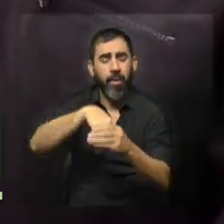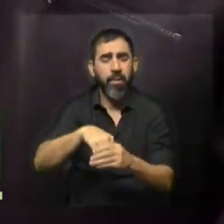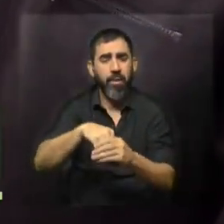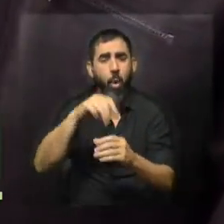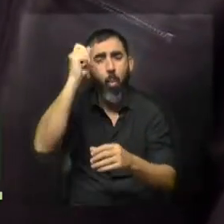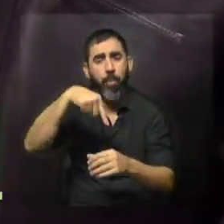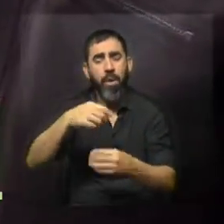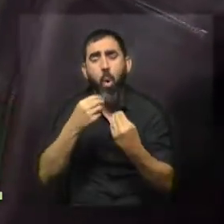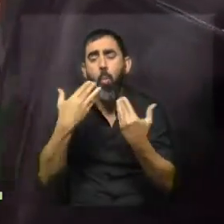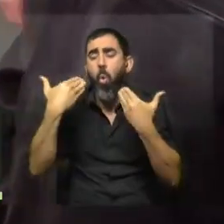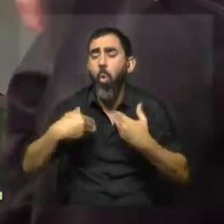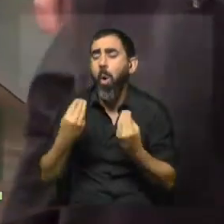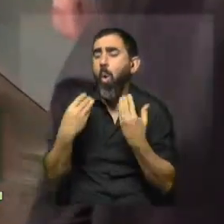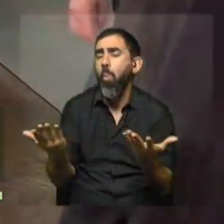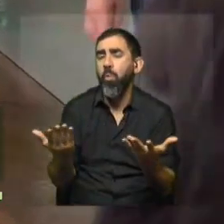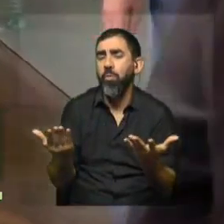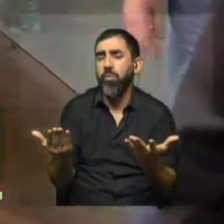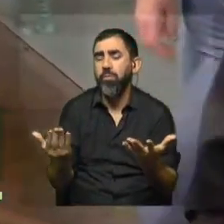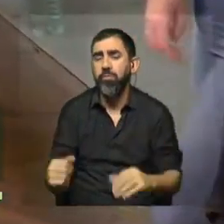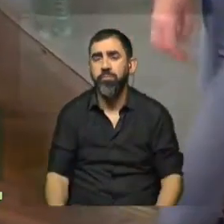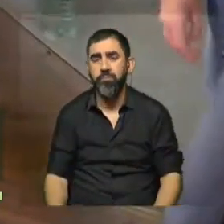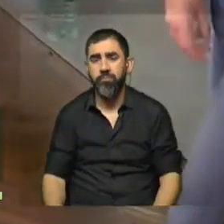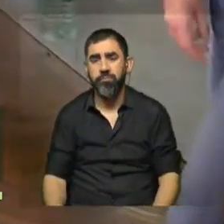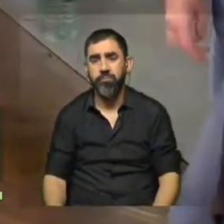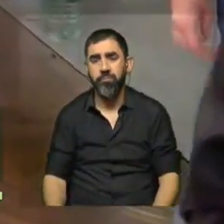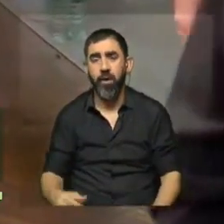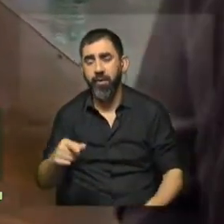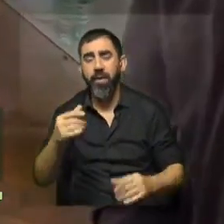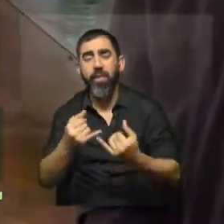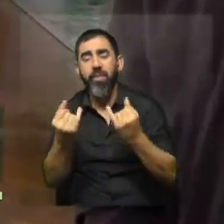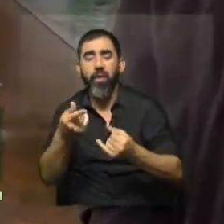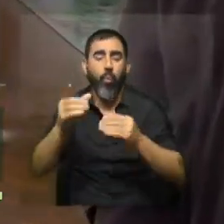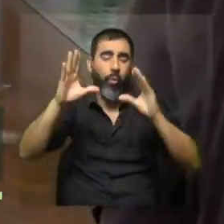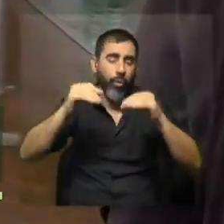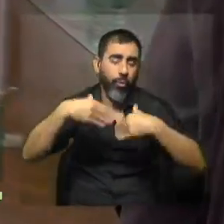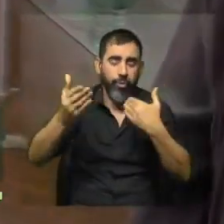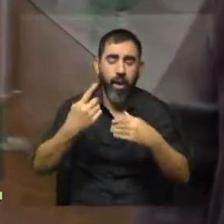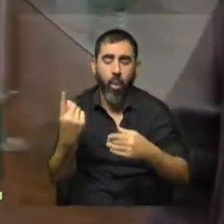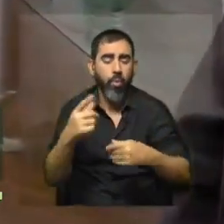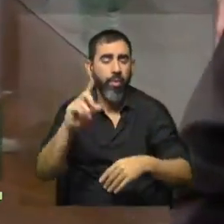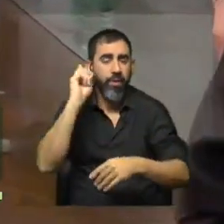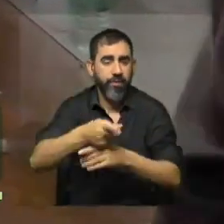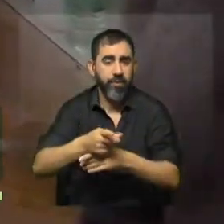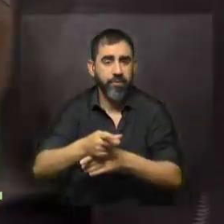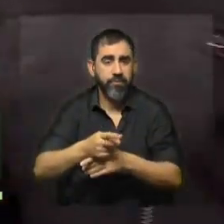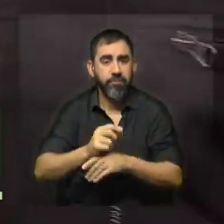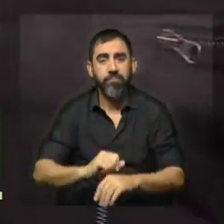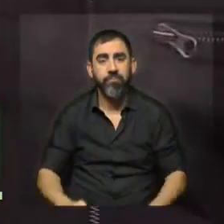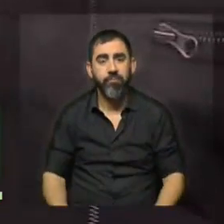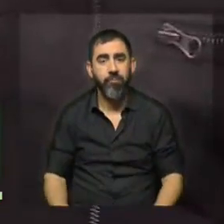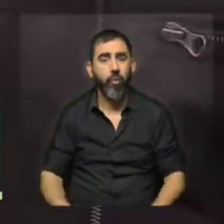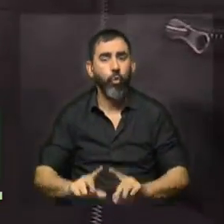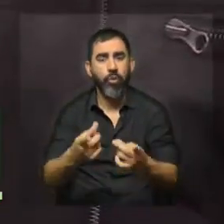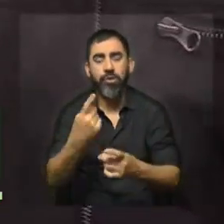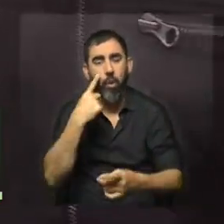¿no? ¿Cómo te tenés que vestir o cómo te vas a vestir esa noche, ese día? Ustedes saben que no precisaban conocer